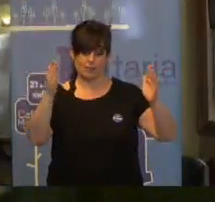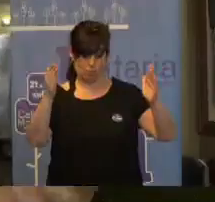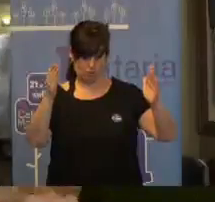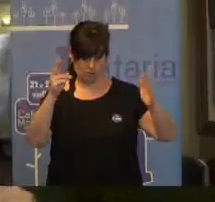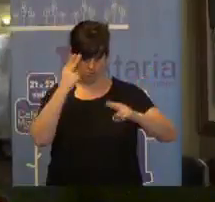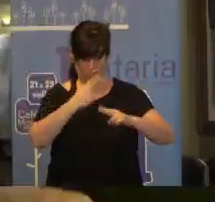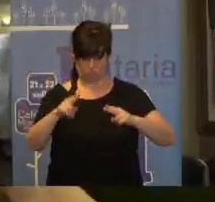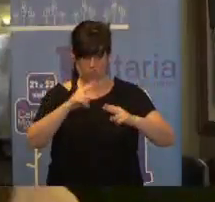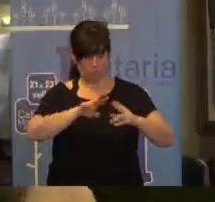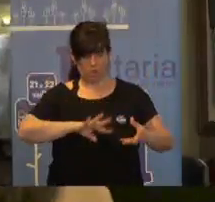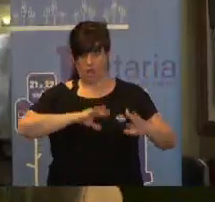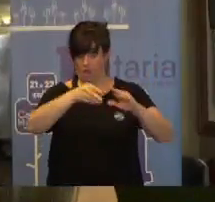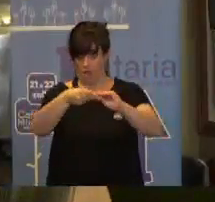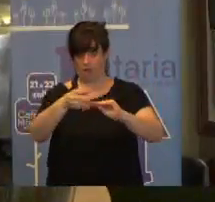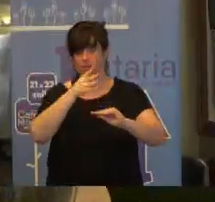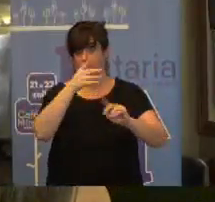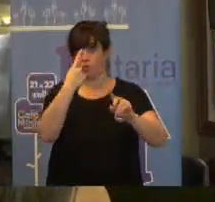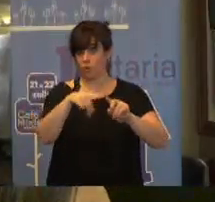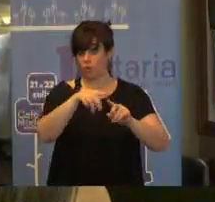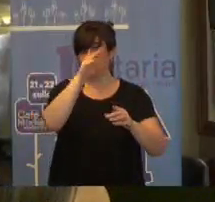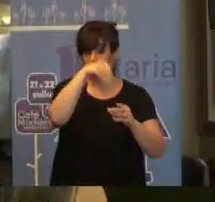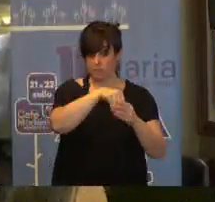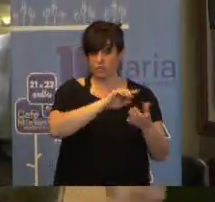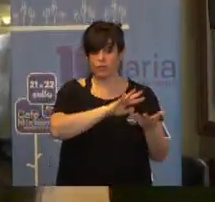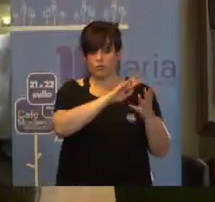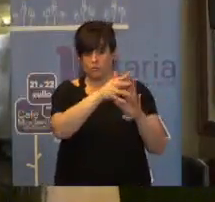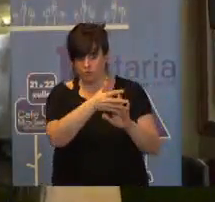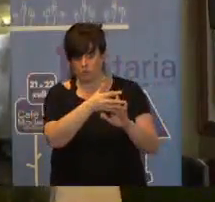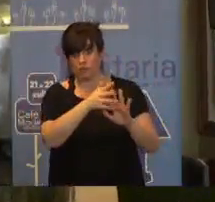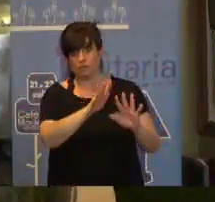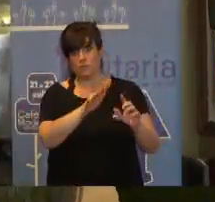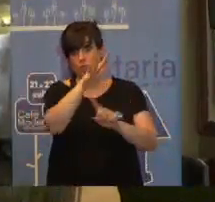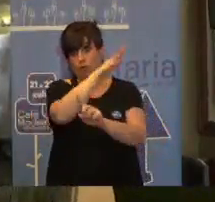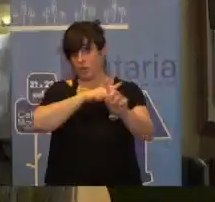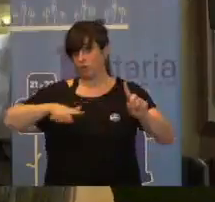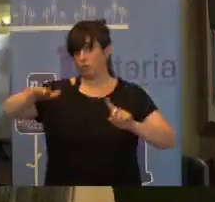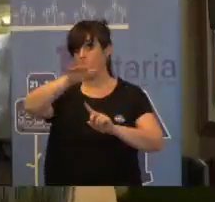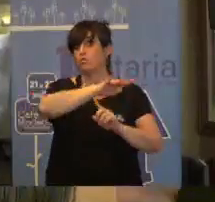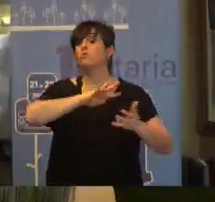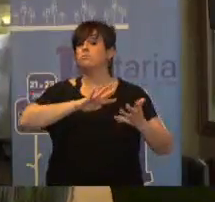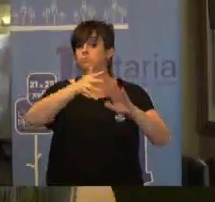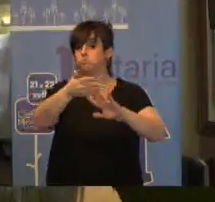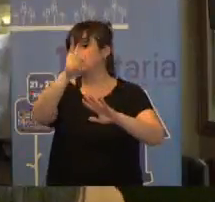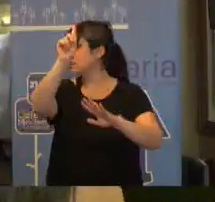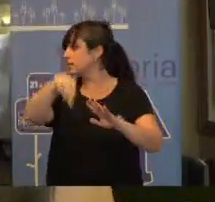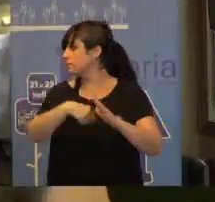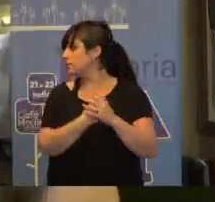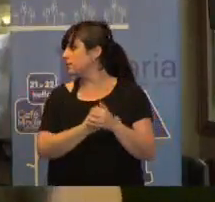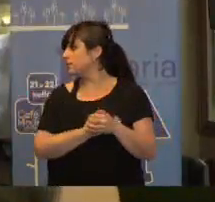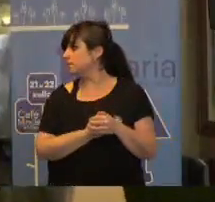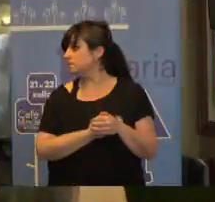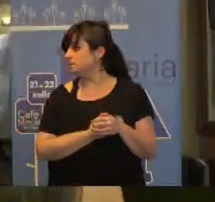Todo foi cambiando internamente, pero tamén na contorna, non? No espacio no que nos toca movernos,